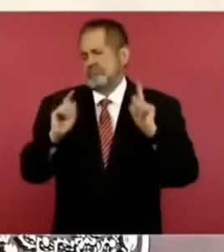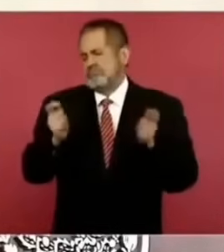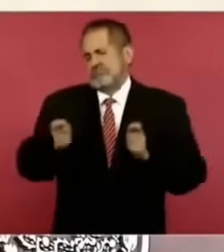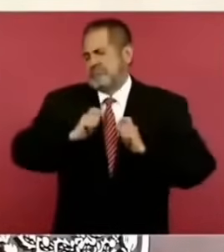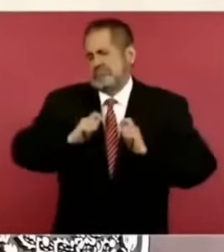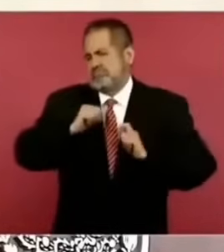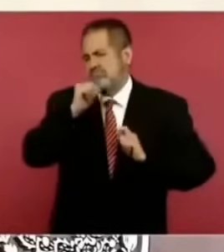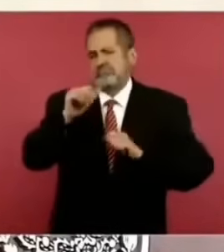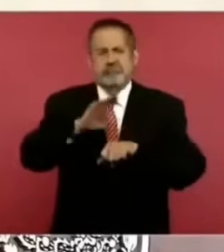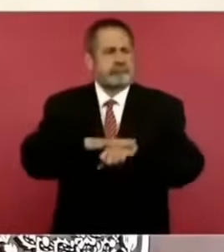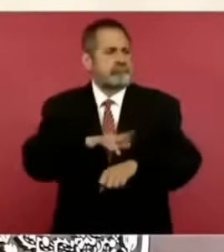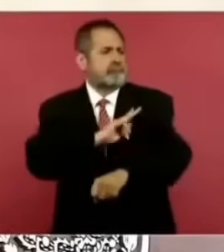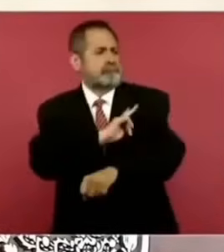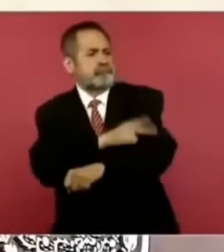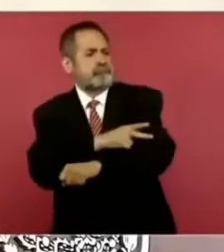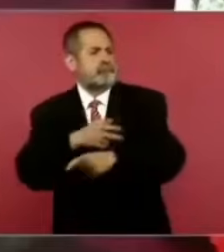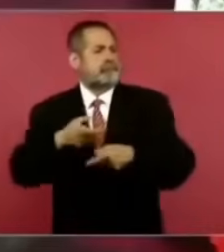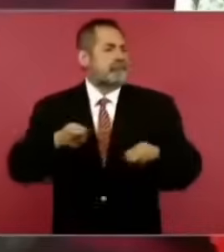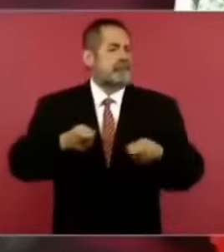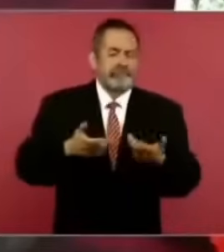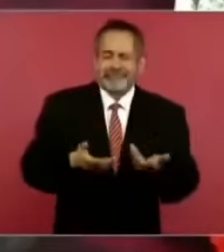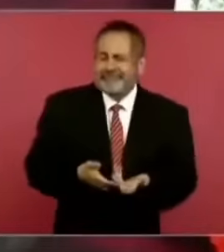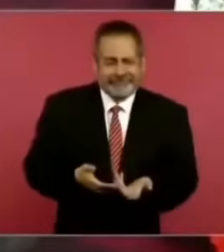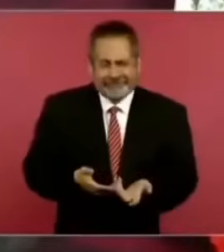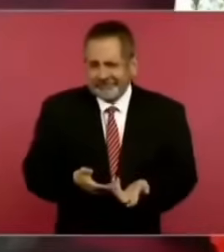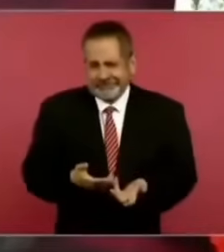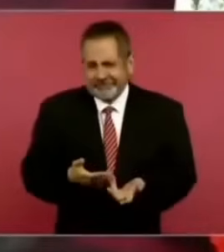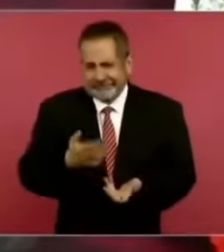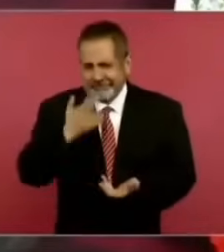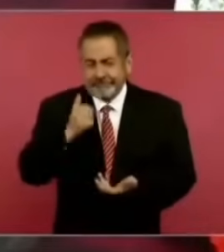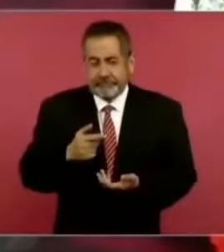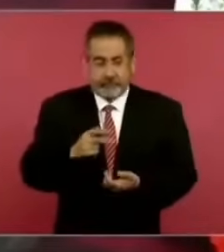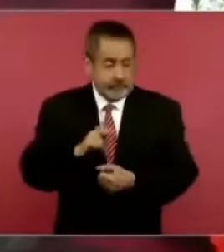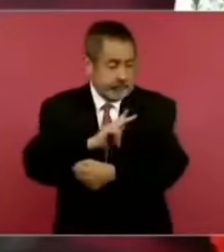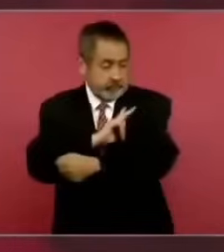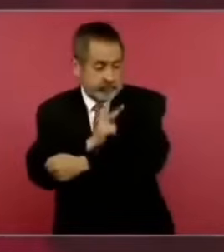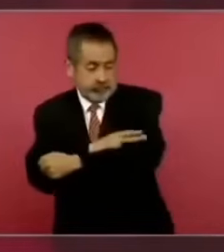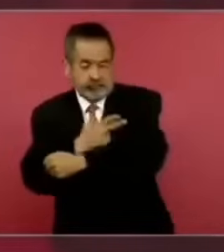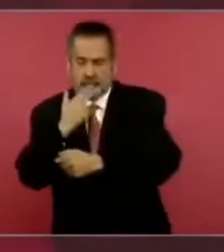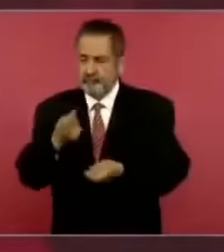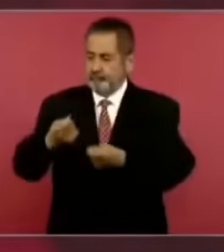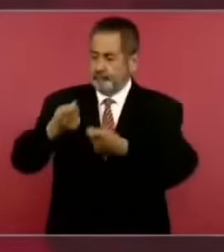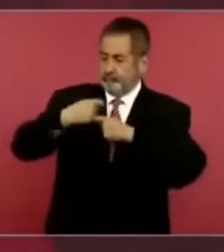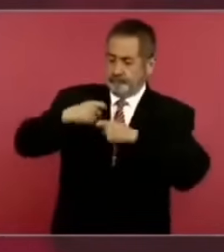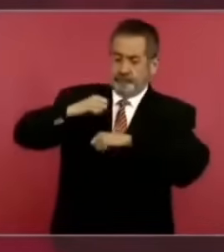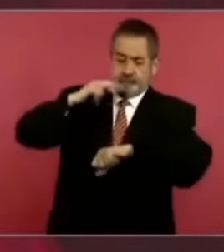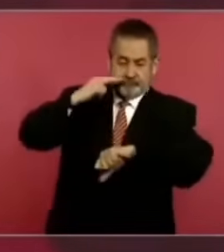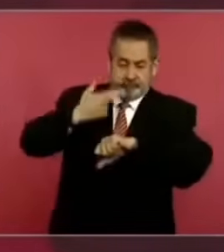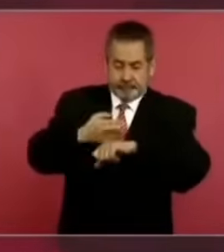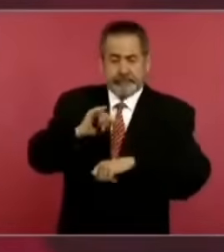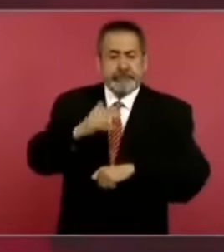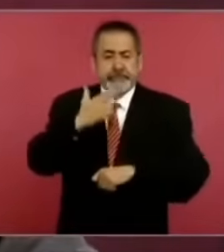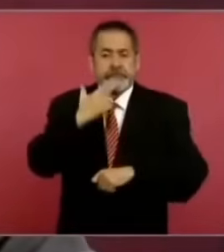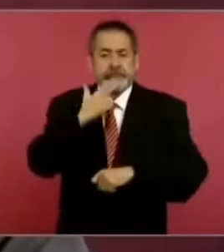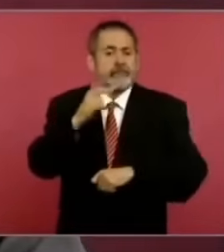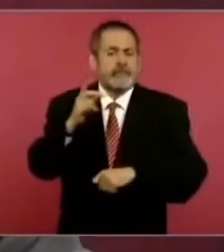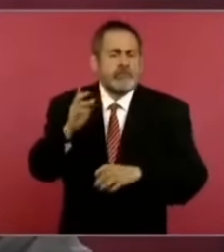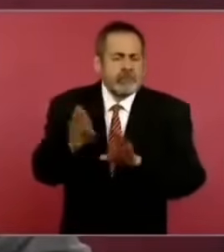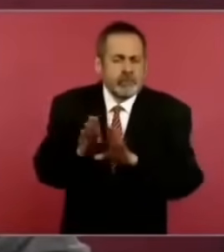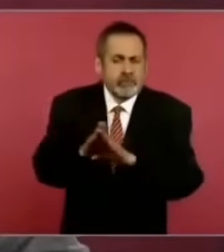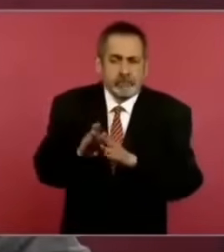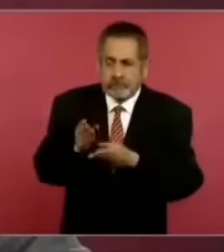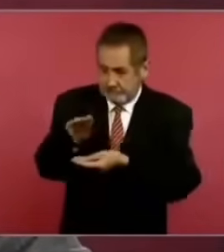Y el poder solo tiene sentido y se convierte en virtud cuando se pone al servicio de los demás.